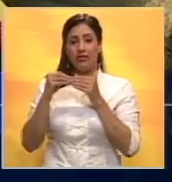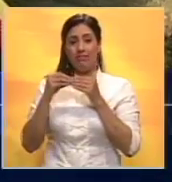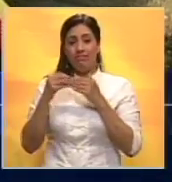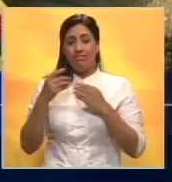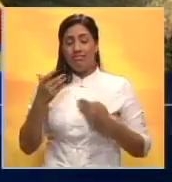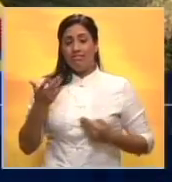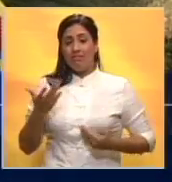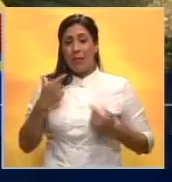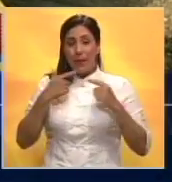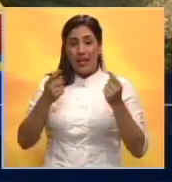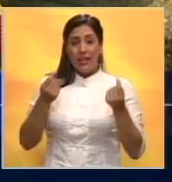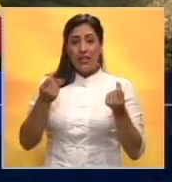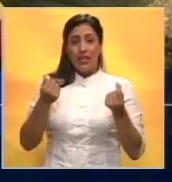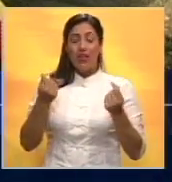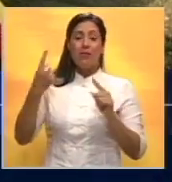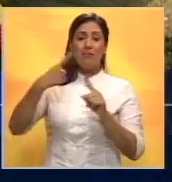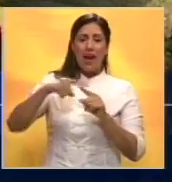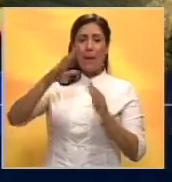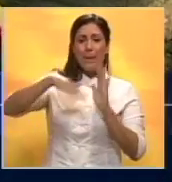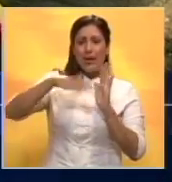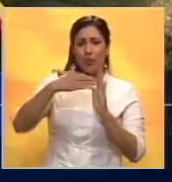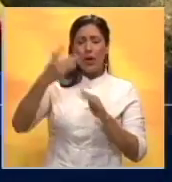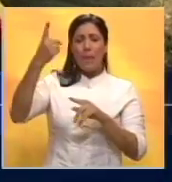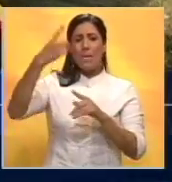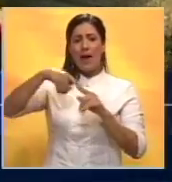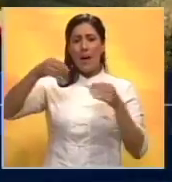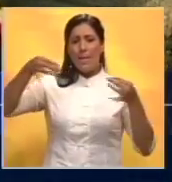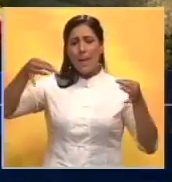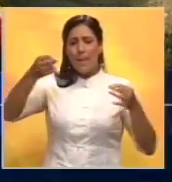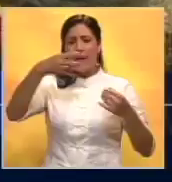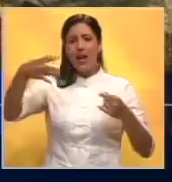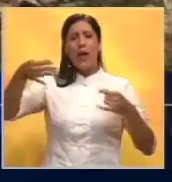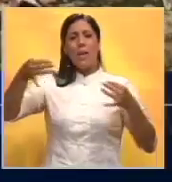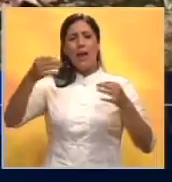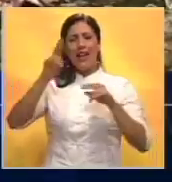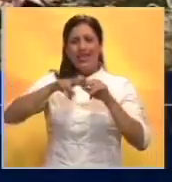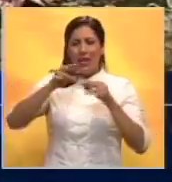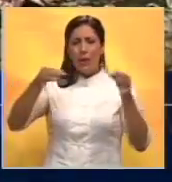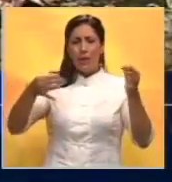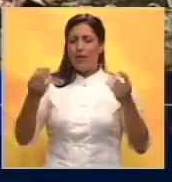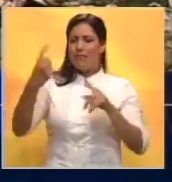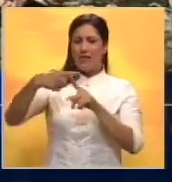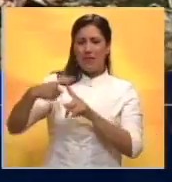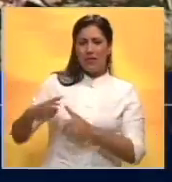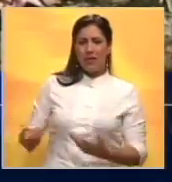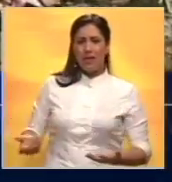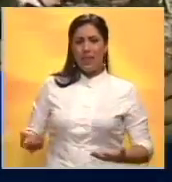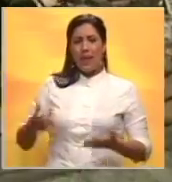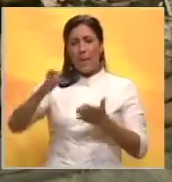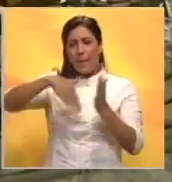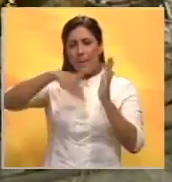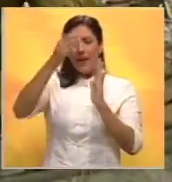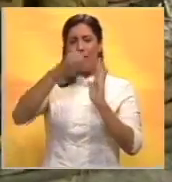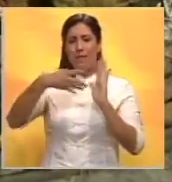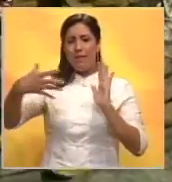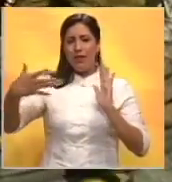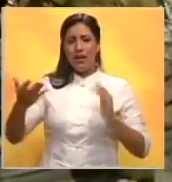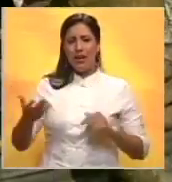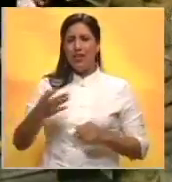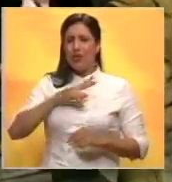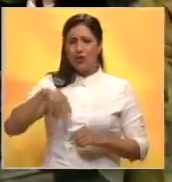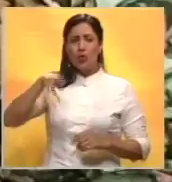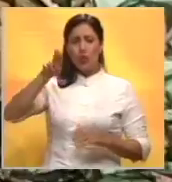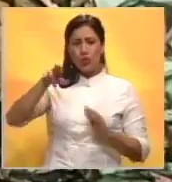y aparte de eso habían tintas había papel B había papel carbón eh pega que